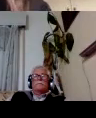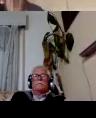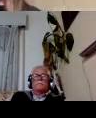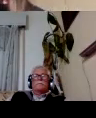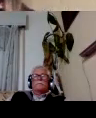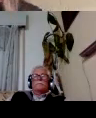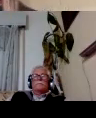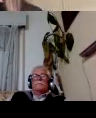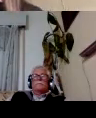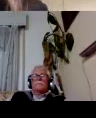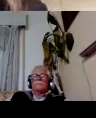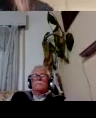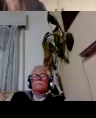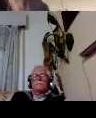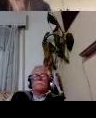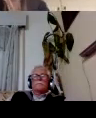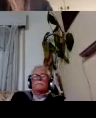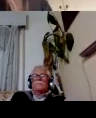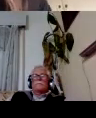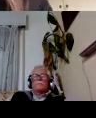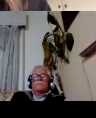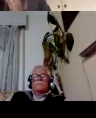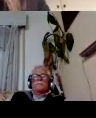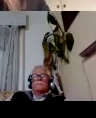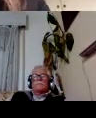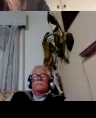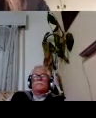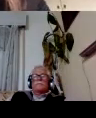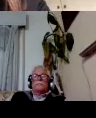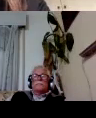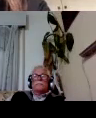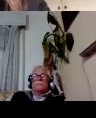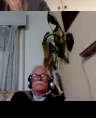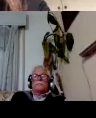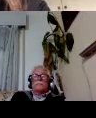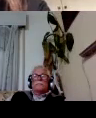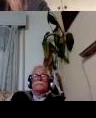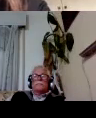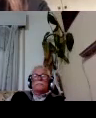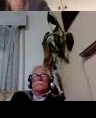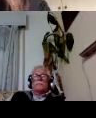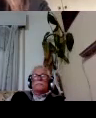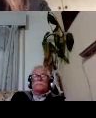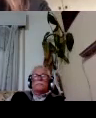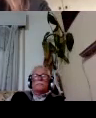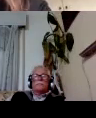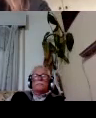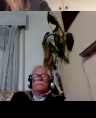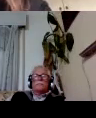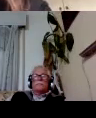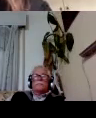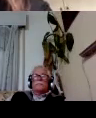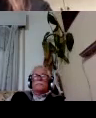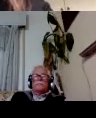participación en la Sexta Feria Internacional de Aves de Colombia y tres salidas de